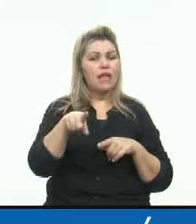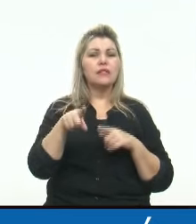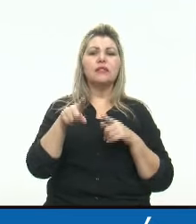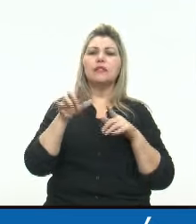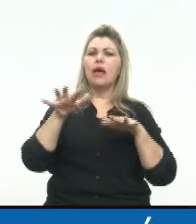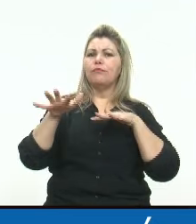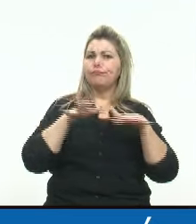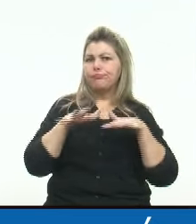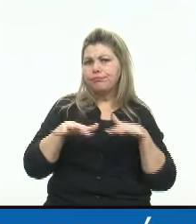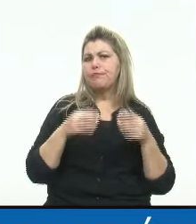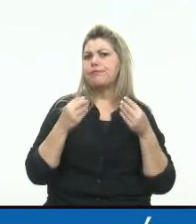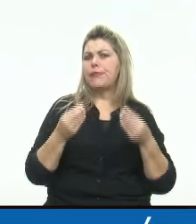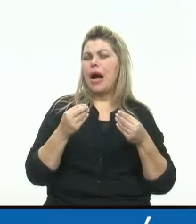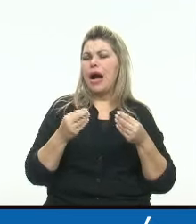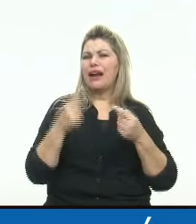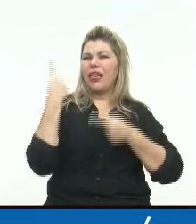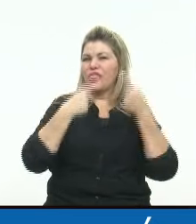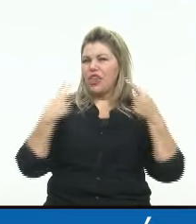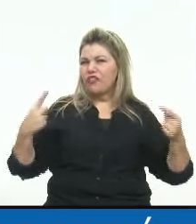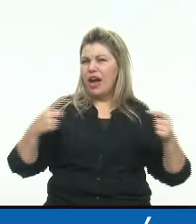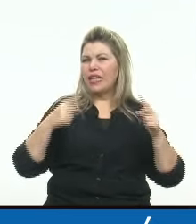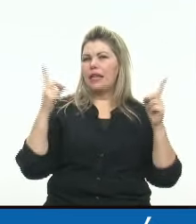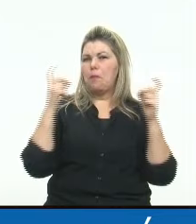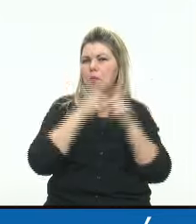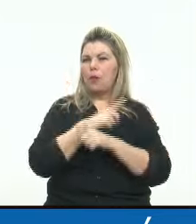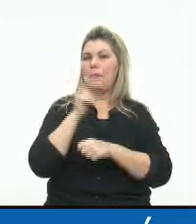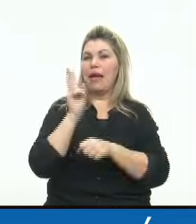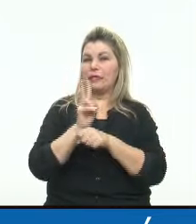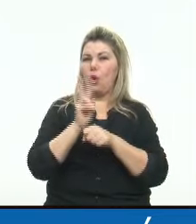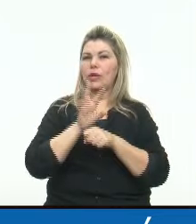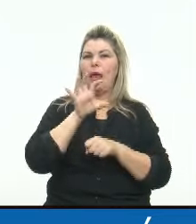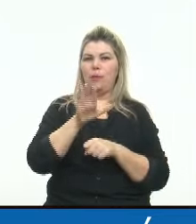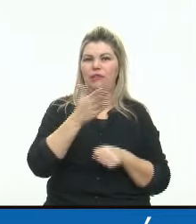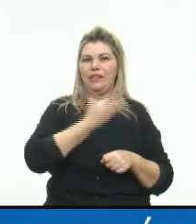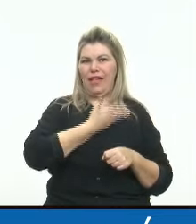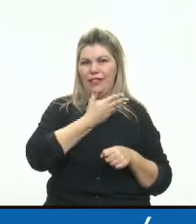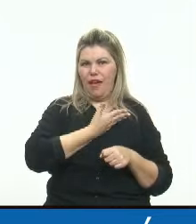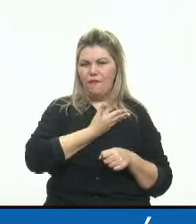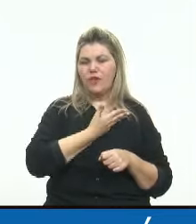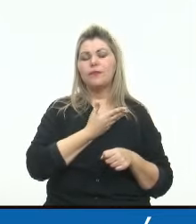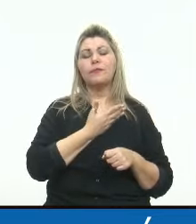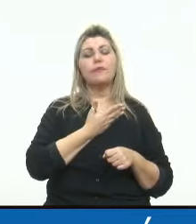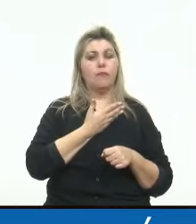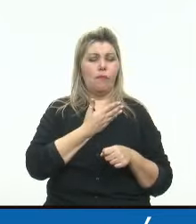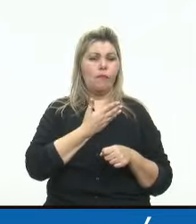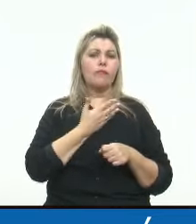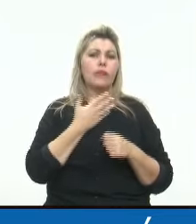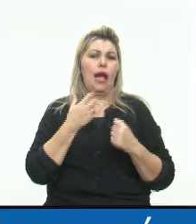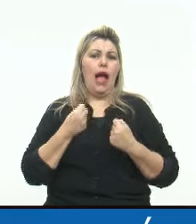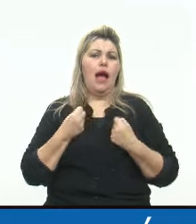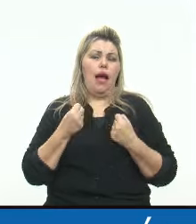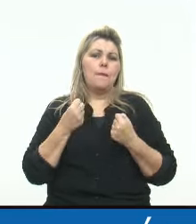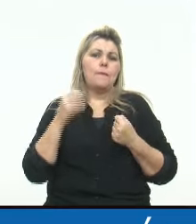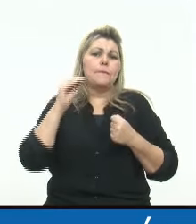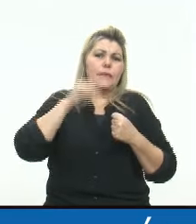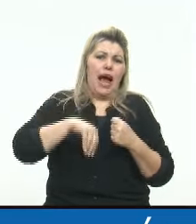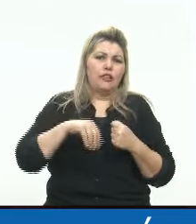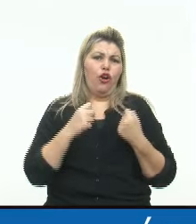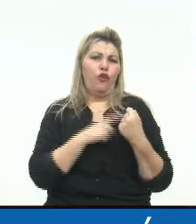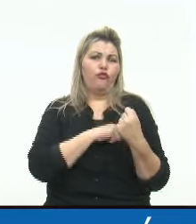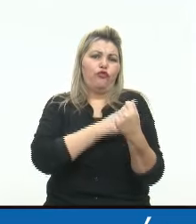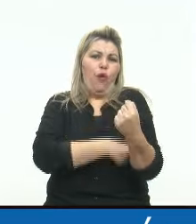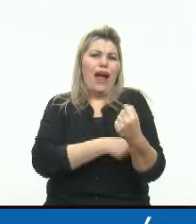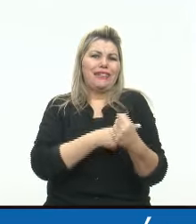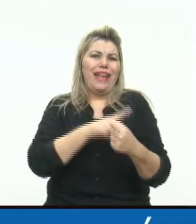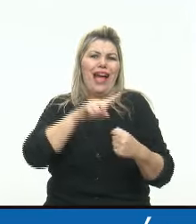diversas problemáticas relacionadas con la seguridad de la provincia de Santa Fe. Más allá del refuerzo con las fuerzas federales, y estas son todas las fuerzas